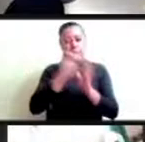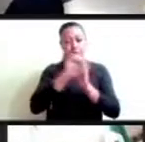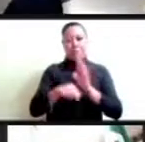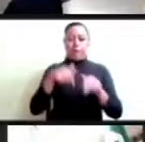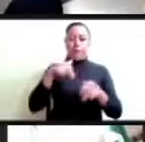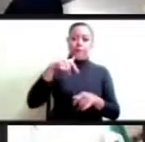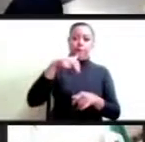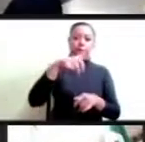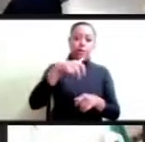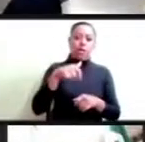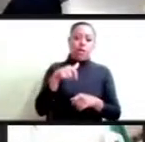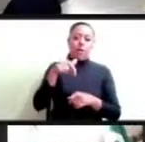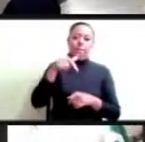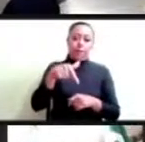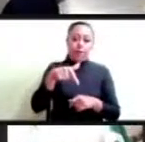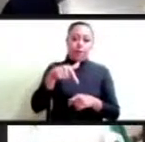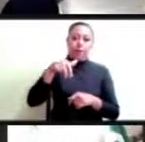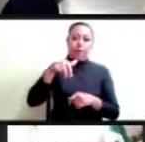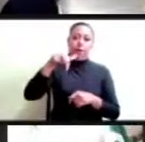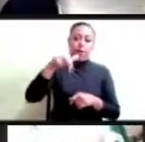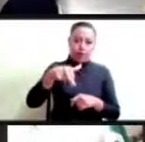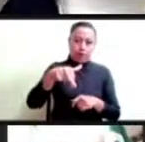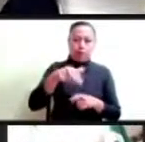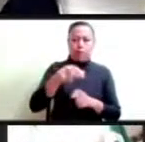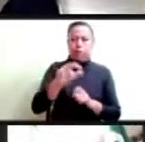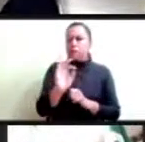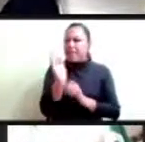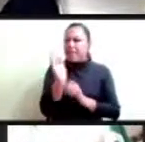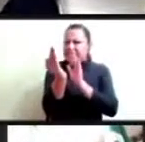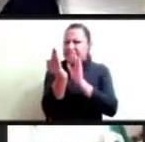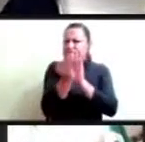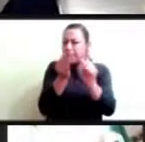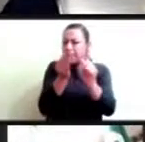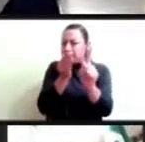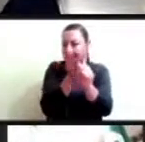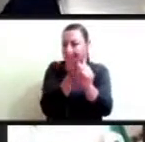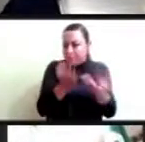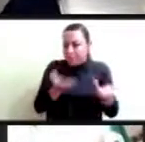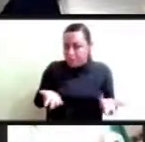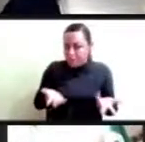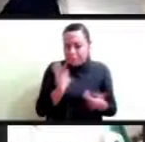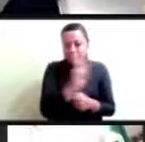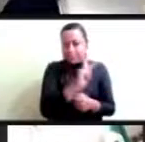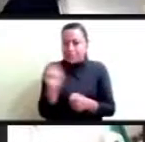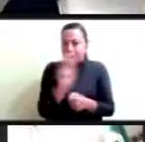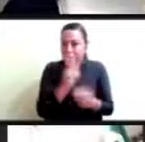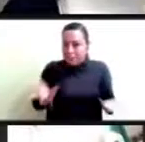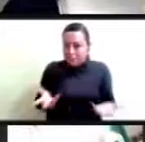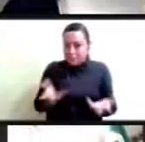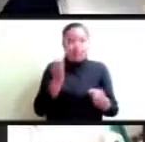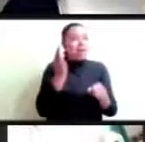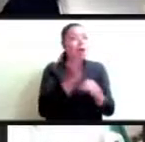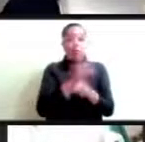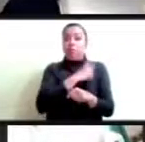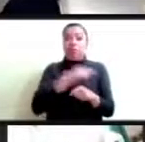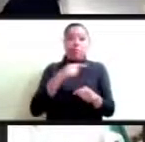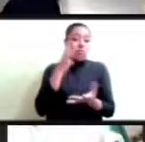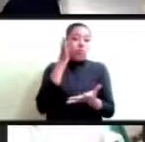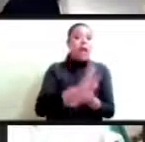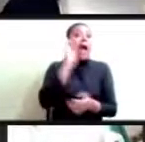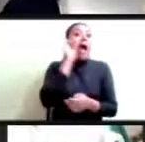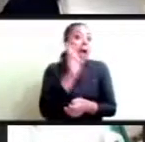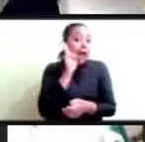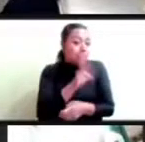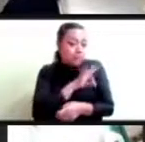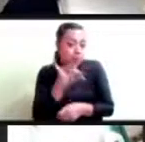poco, a nuestro objetivo. Ya no veamos las posibilidades, hagámoslo. Entonces, bueno, vamos a votar